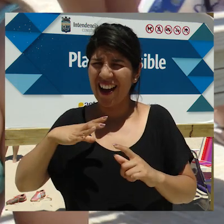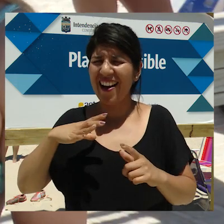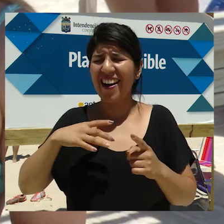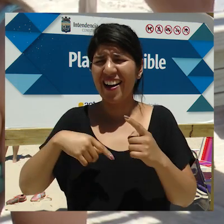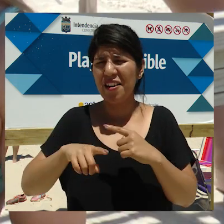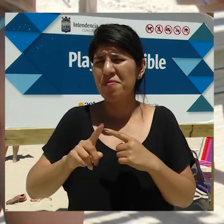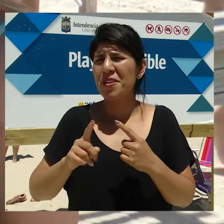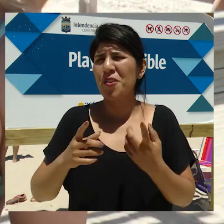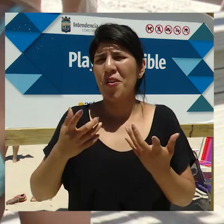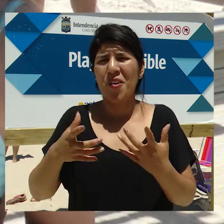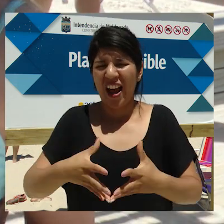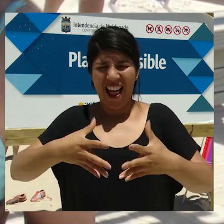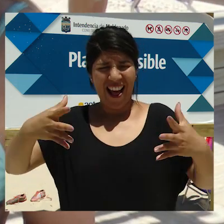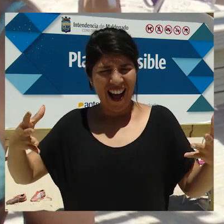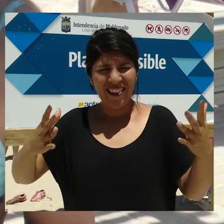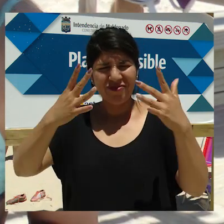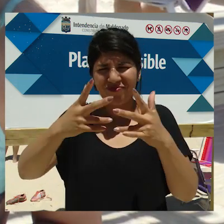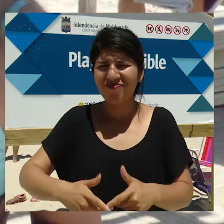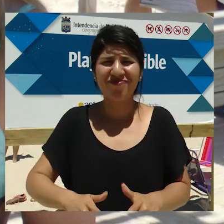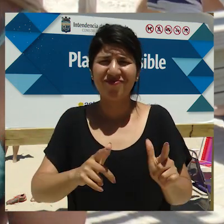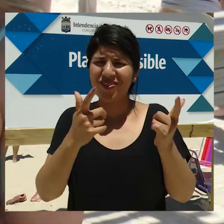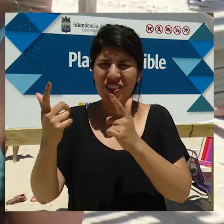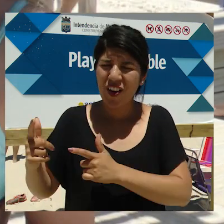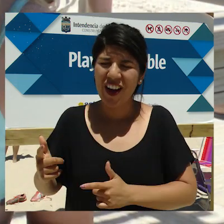tienen algo, pero no así tan